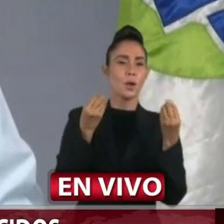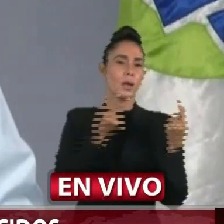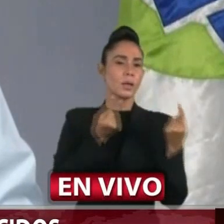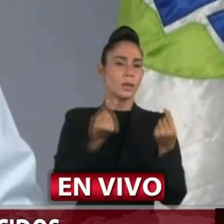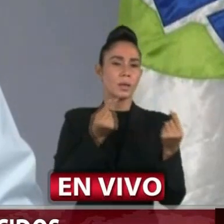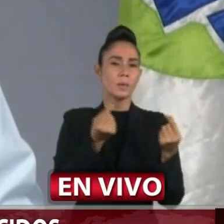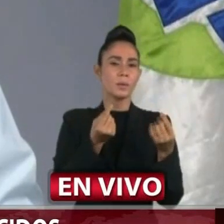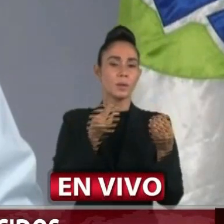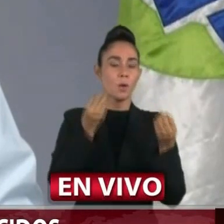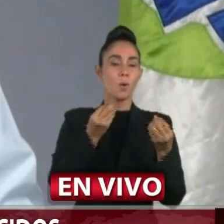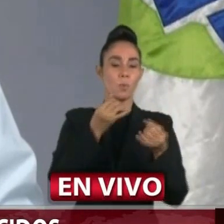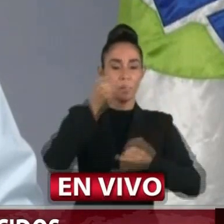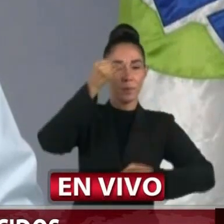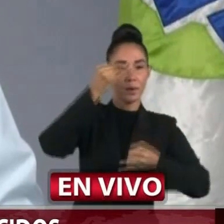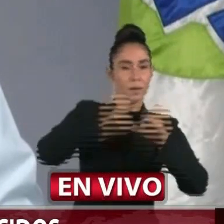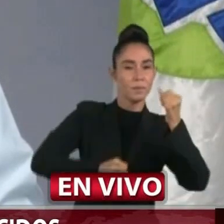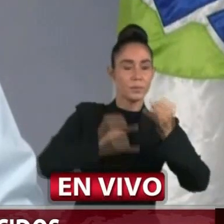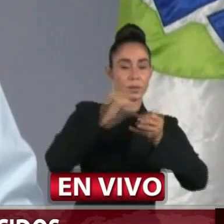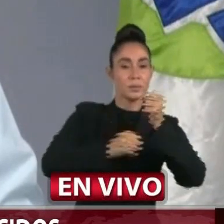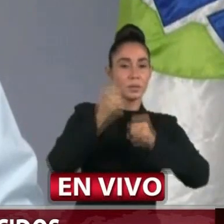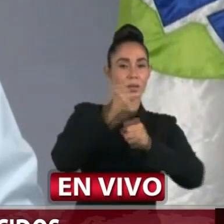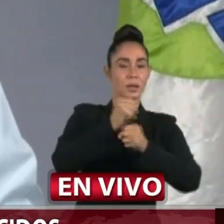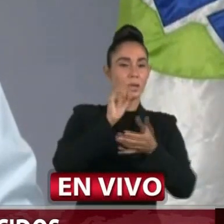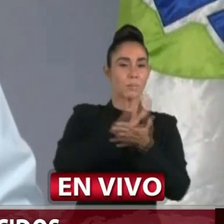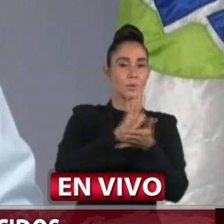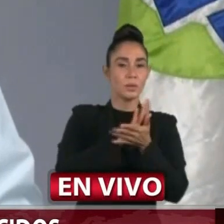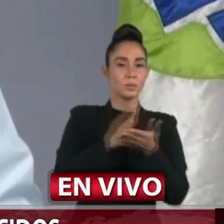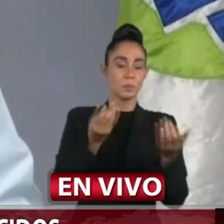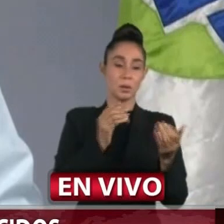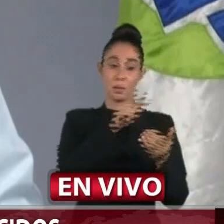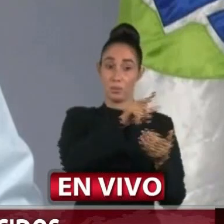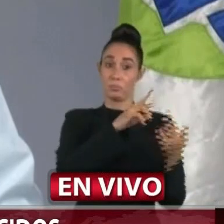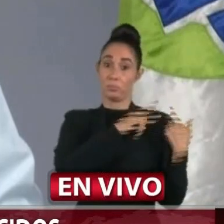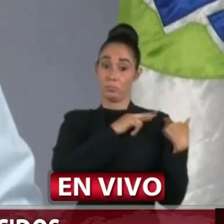va a concluir el año escolar, que ya está bastante avanzado.